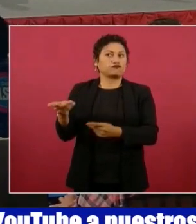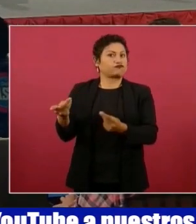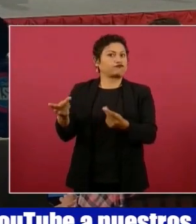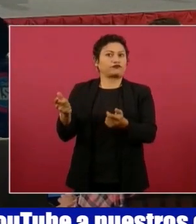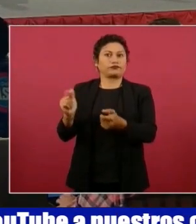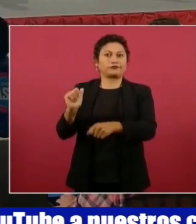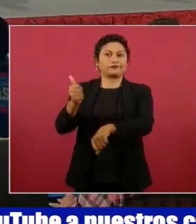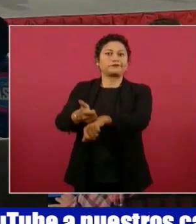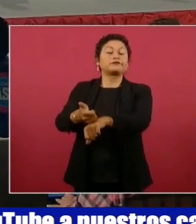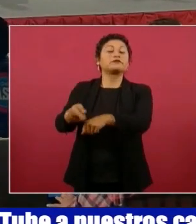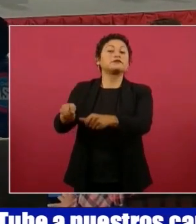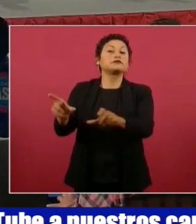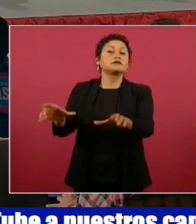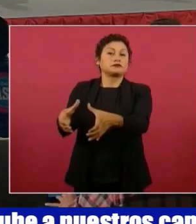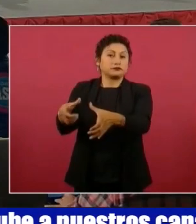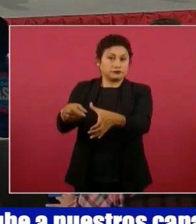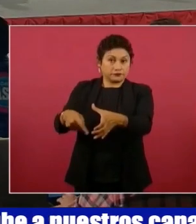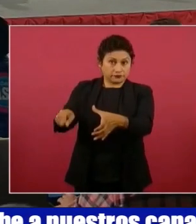pues un grupo